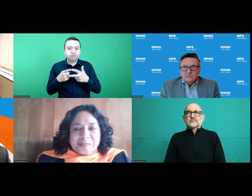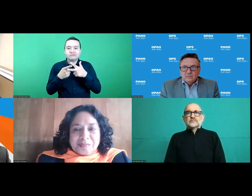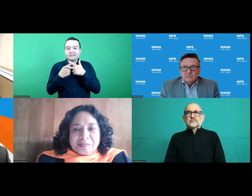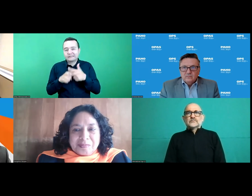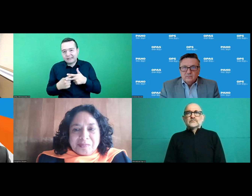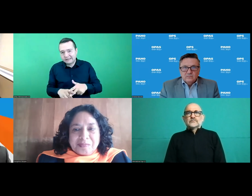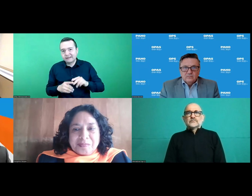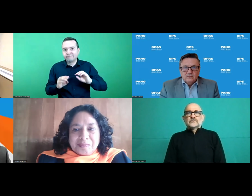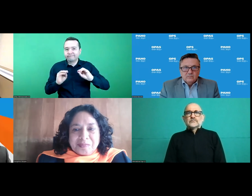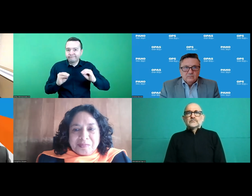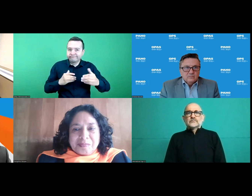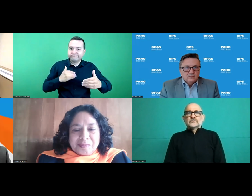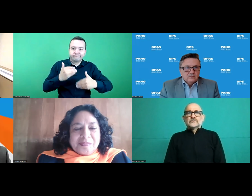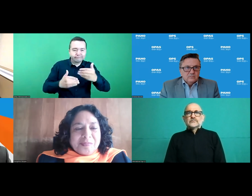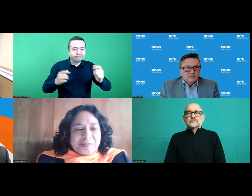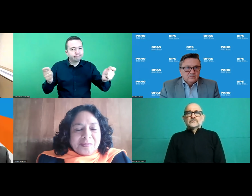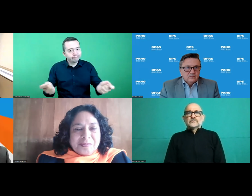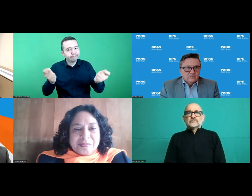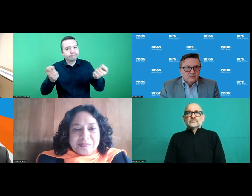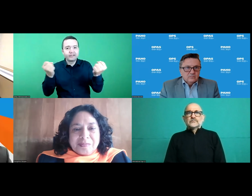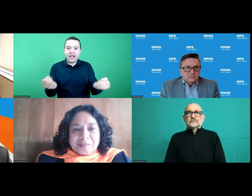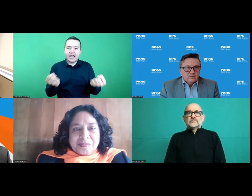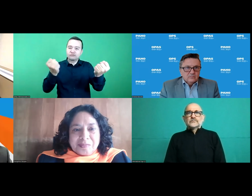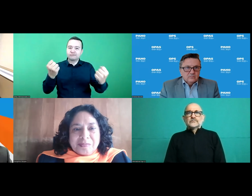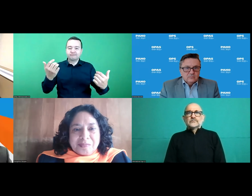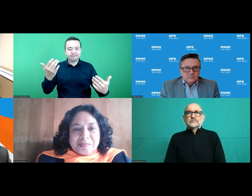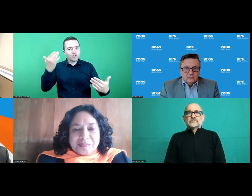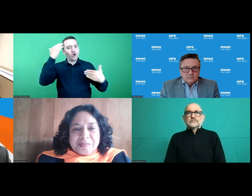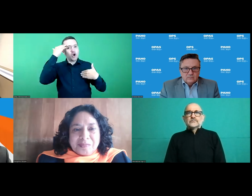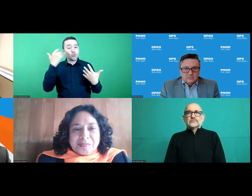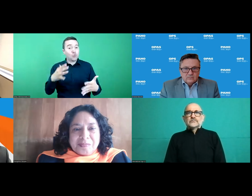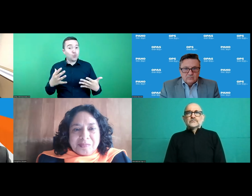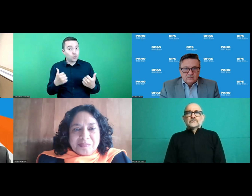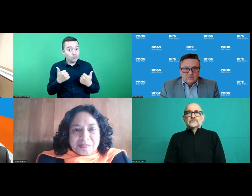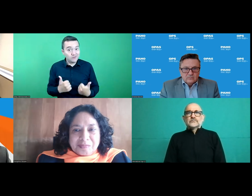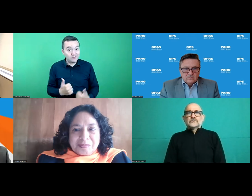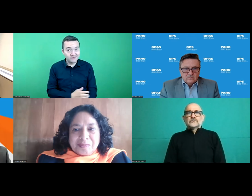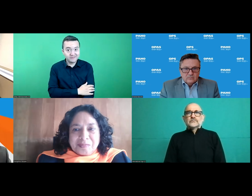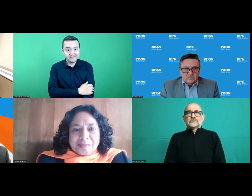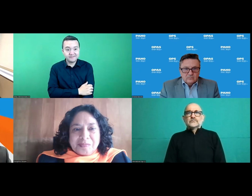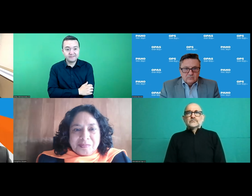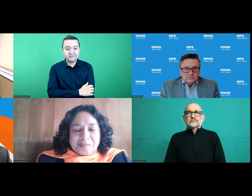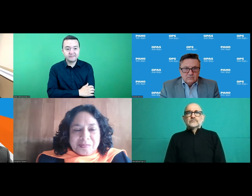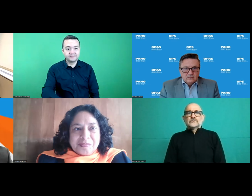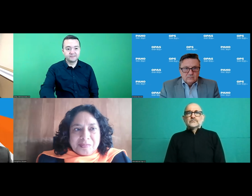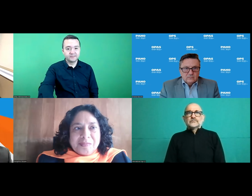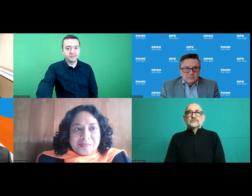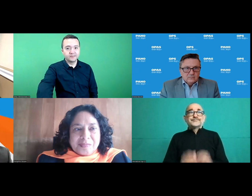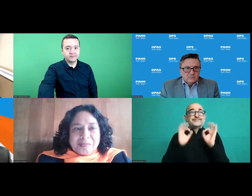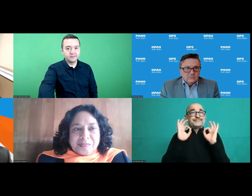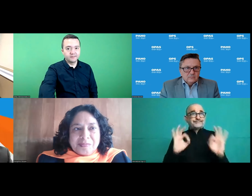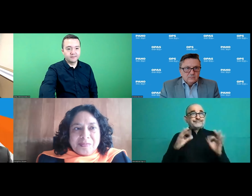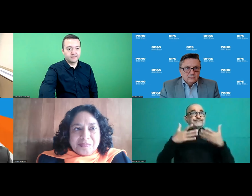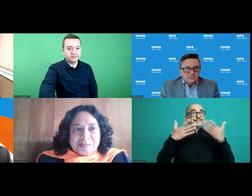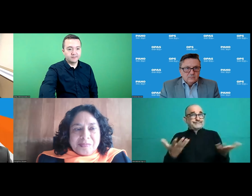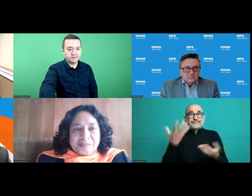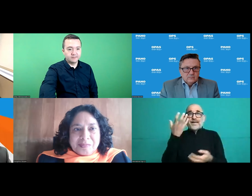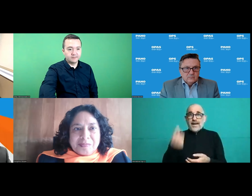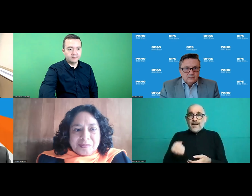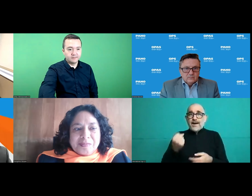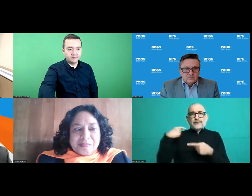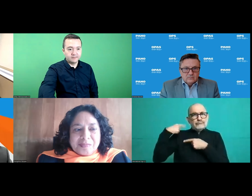que habéis promovido acciones de concienciación. Sin embargo, qué vigentes están las reflexiones de